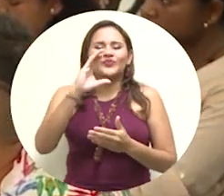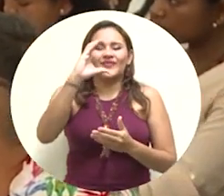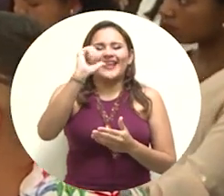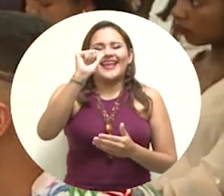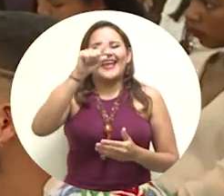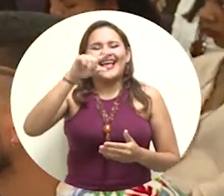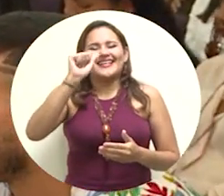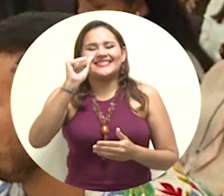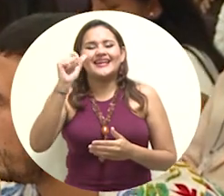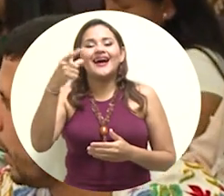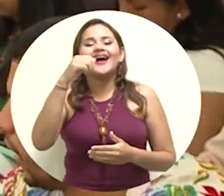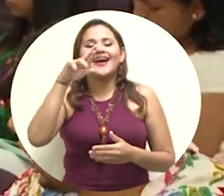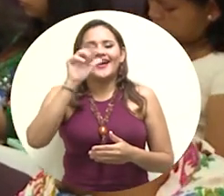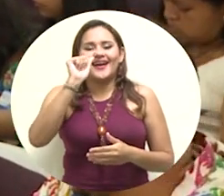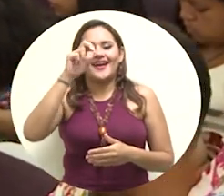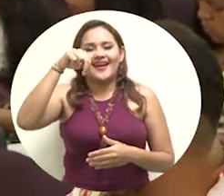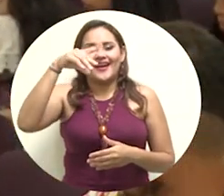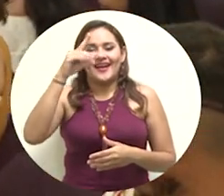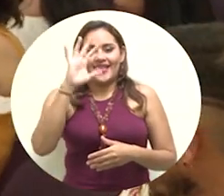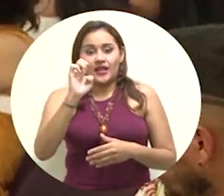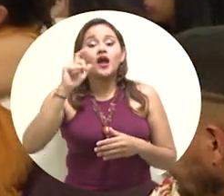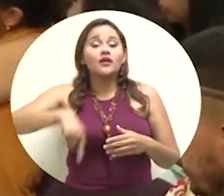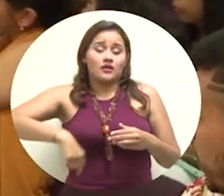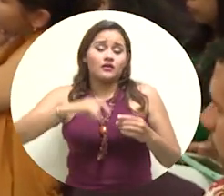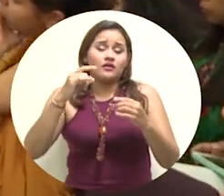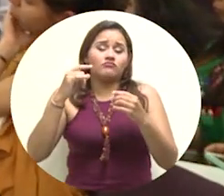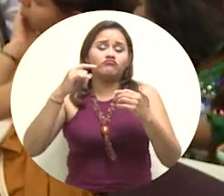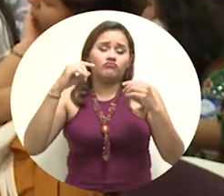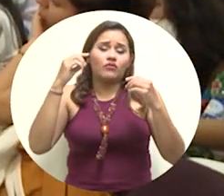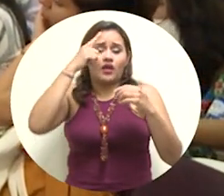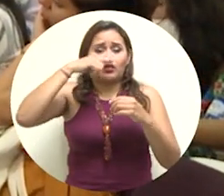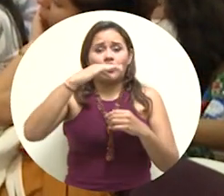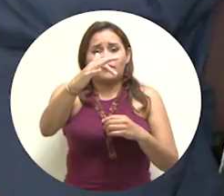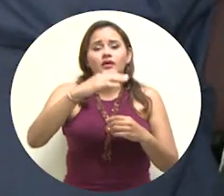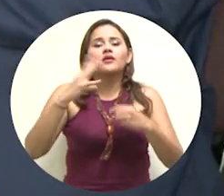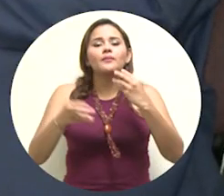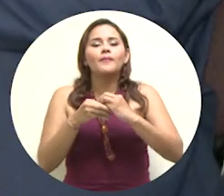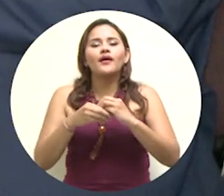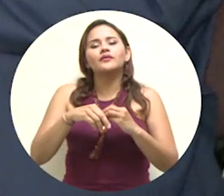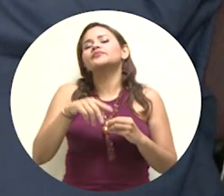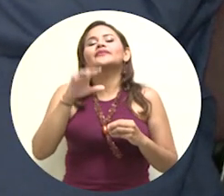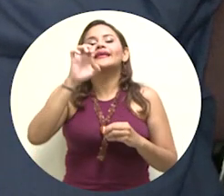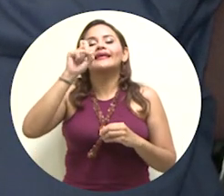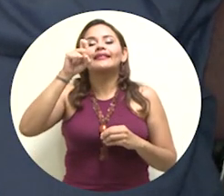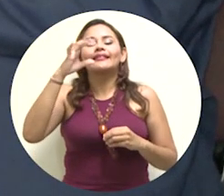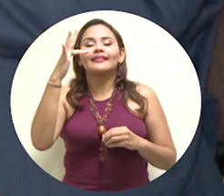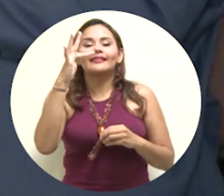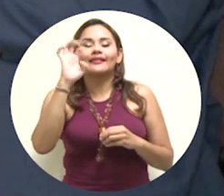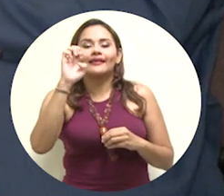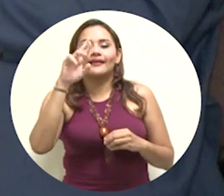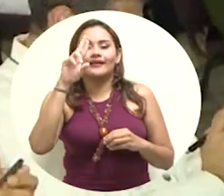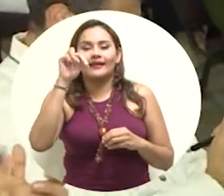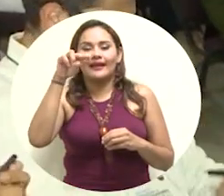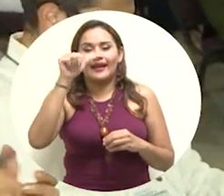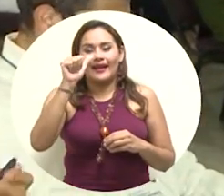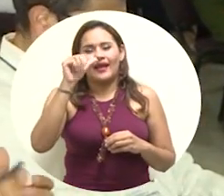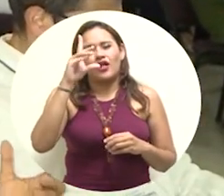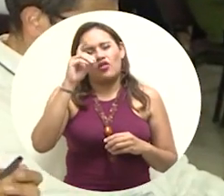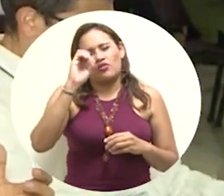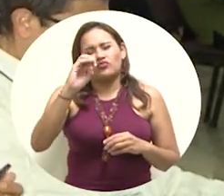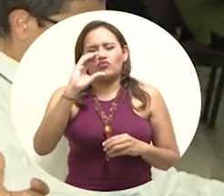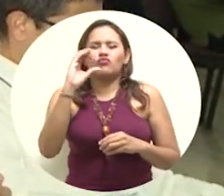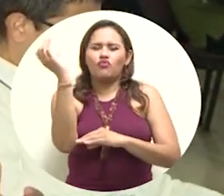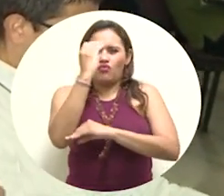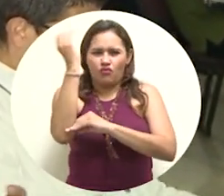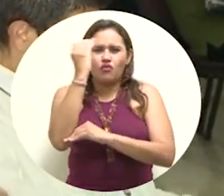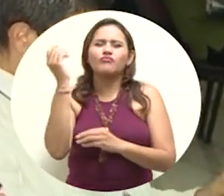Casa Grande, se realizó en alianza con la Universidad de Externado de Colombia, la Universidad del Valle y la Fundación para el Análisis Estratégico